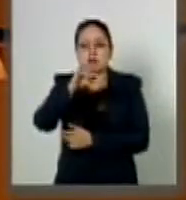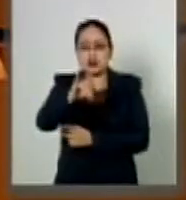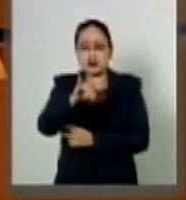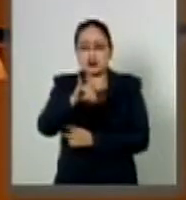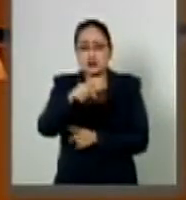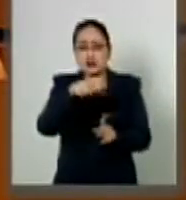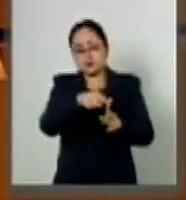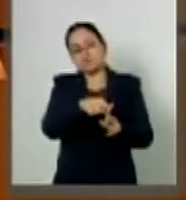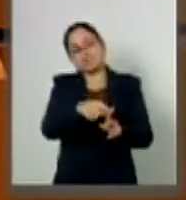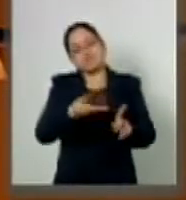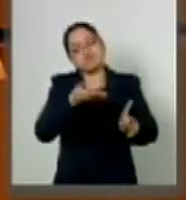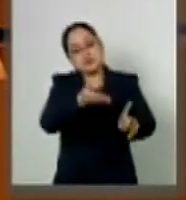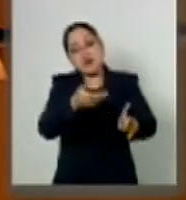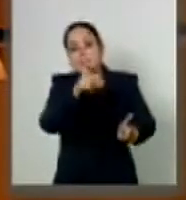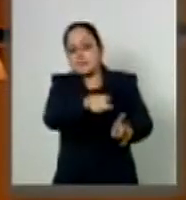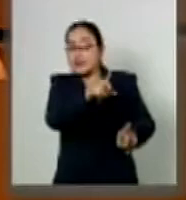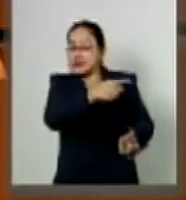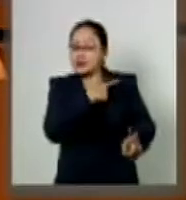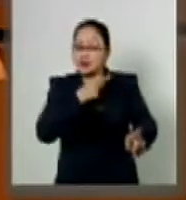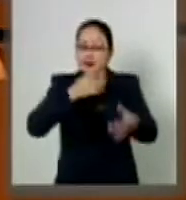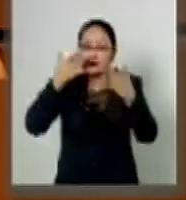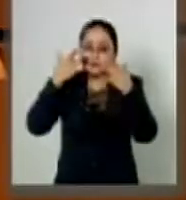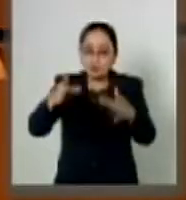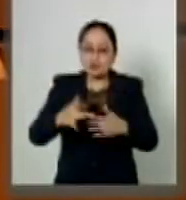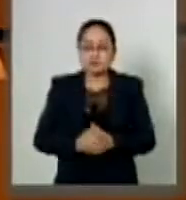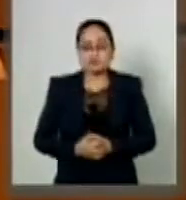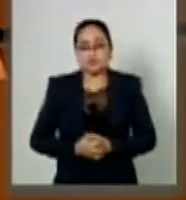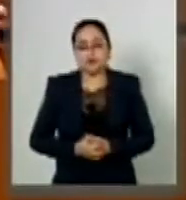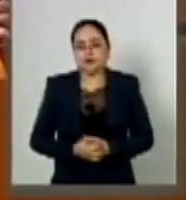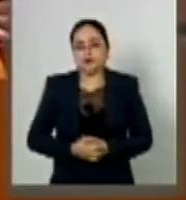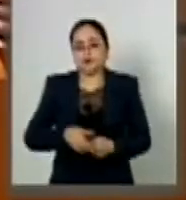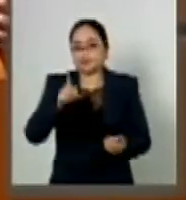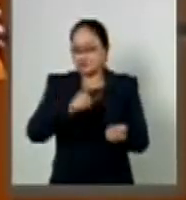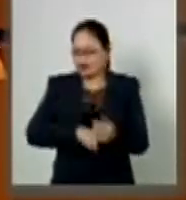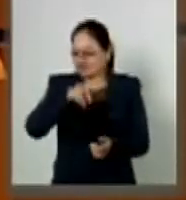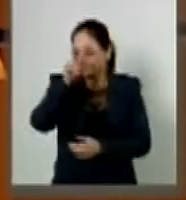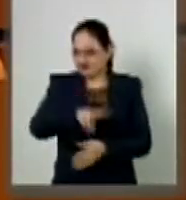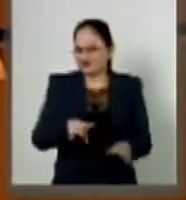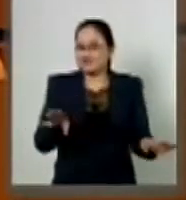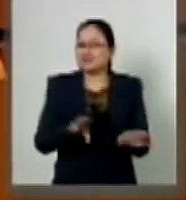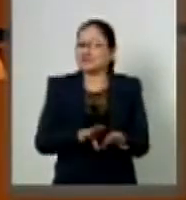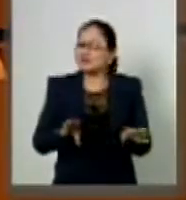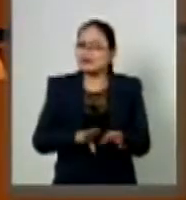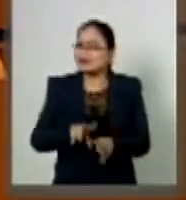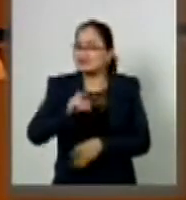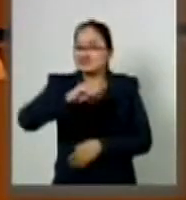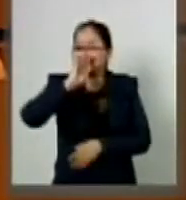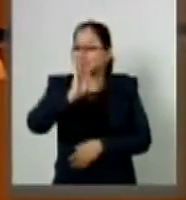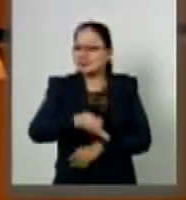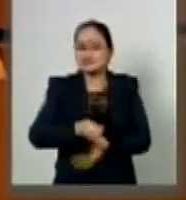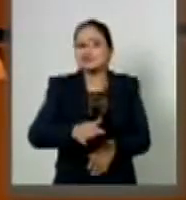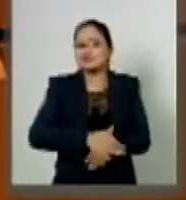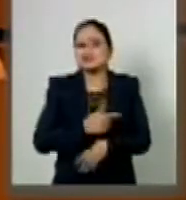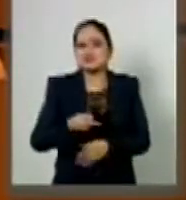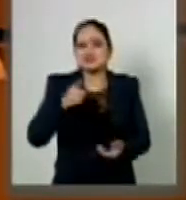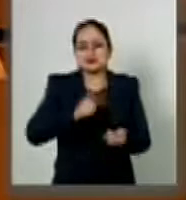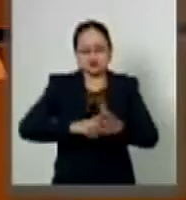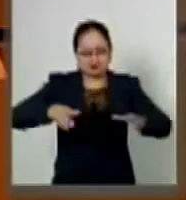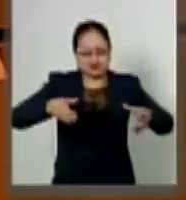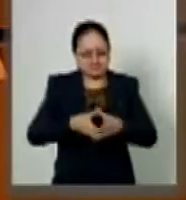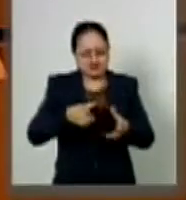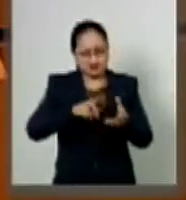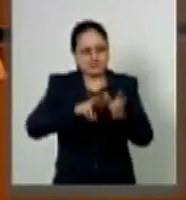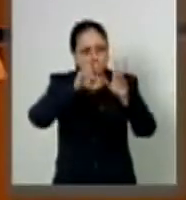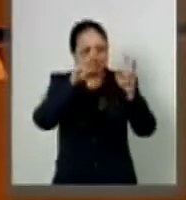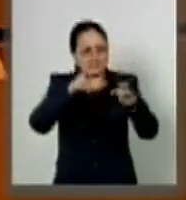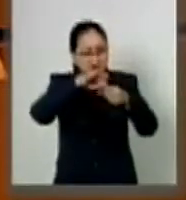la obligaron a renunciar. Es verdaderamente inaceptable que el organismo electoral